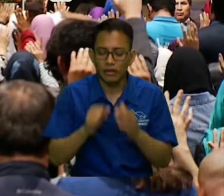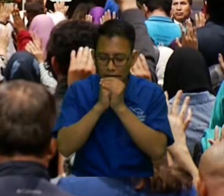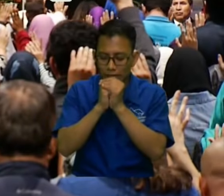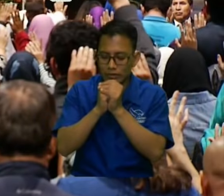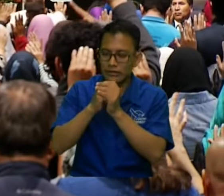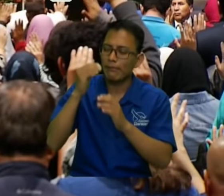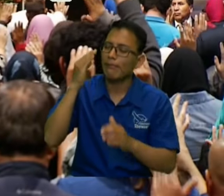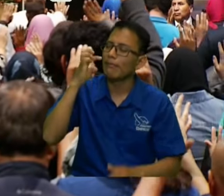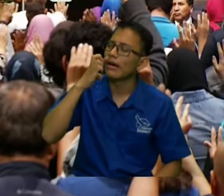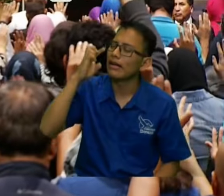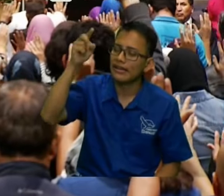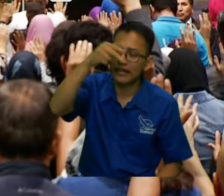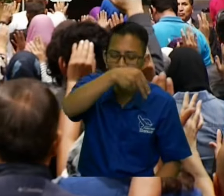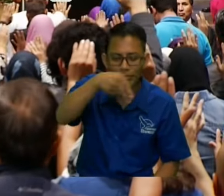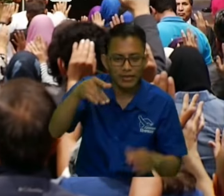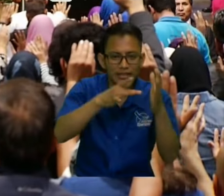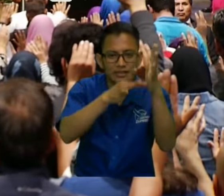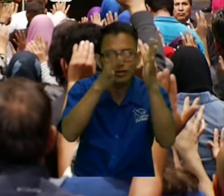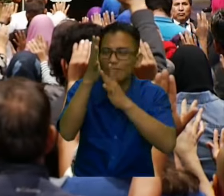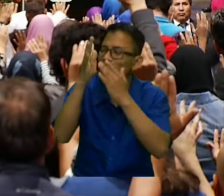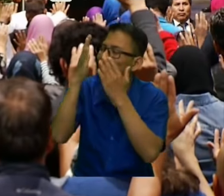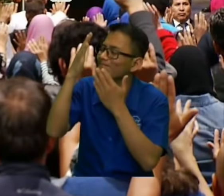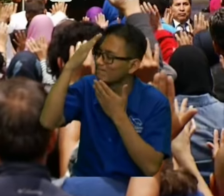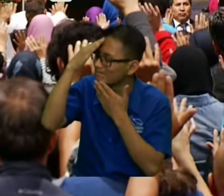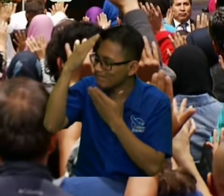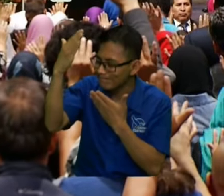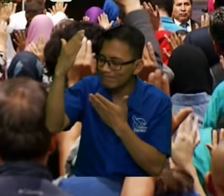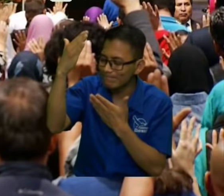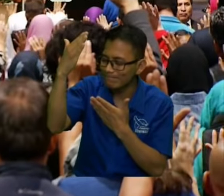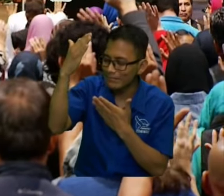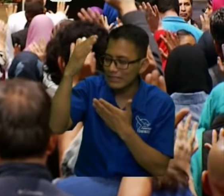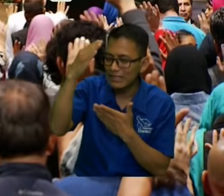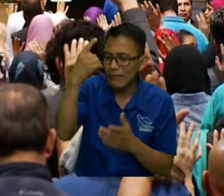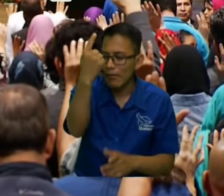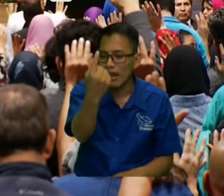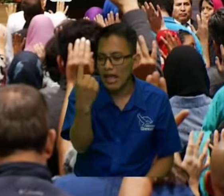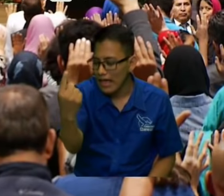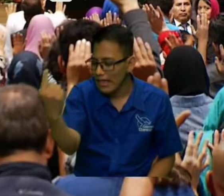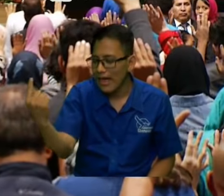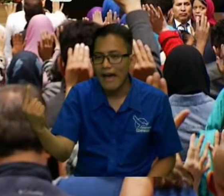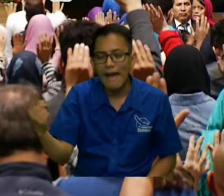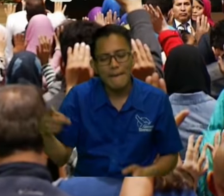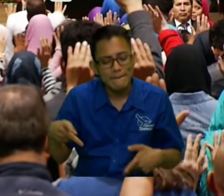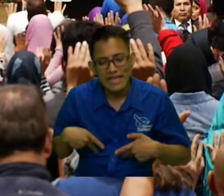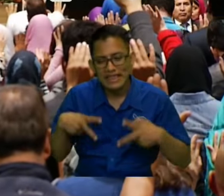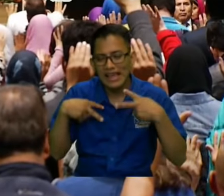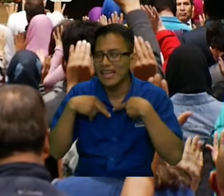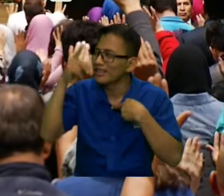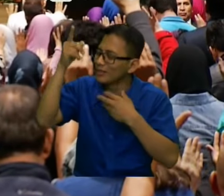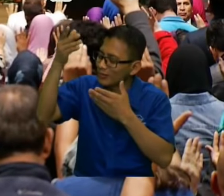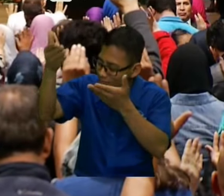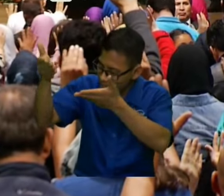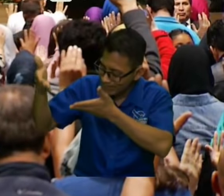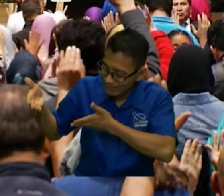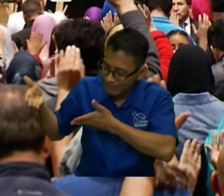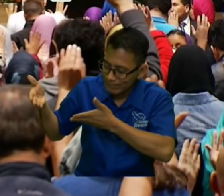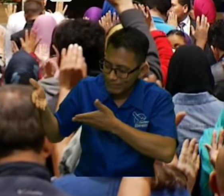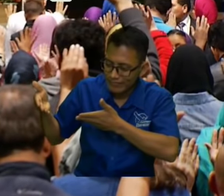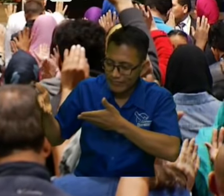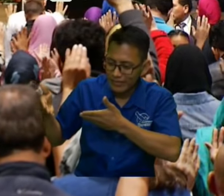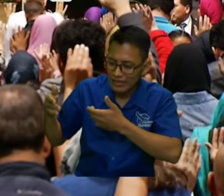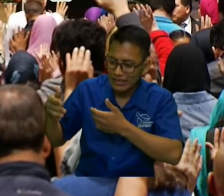Jesús, muchísimas gracias por estas vidas que tú traes, Señor, constantemente al altar